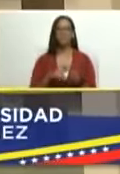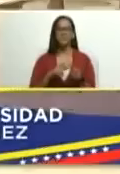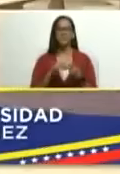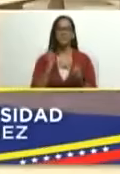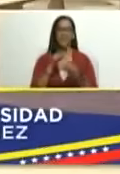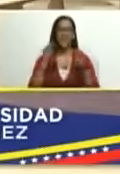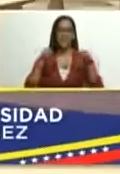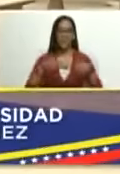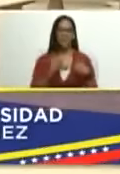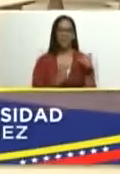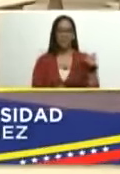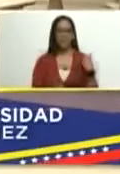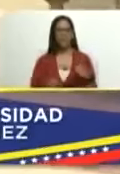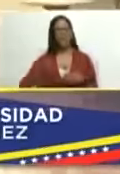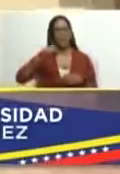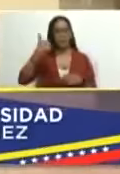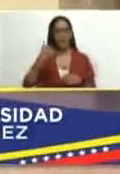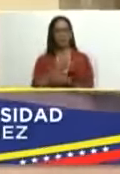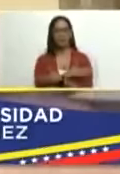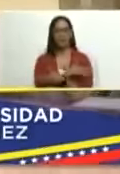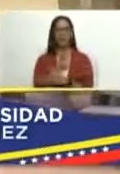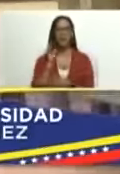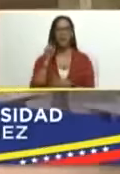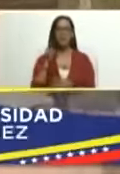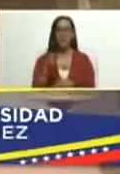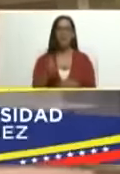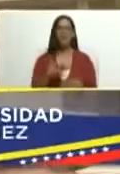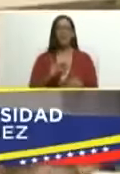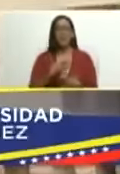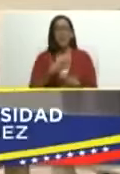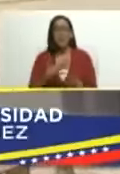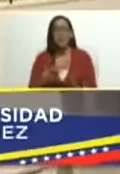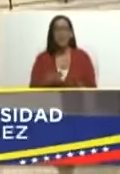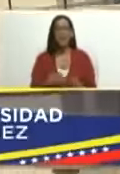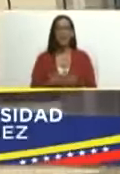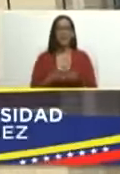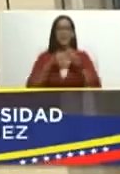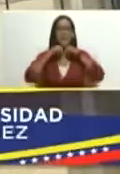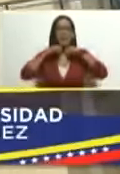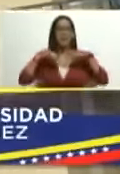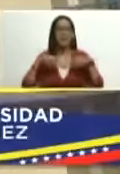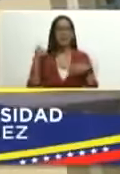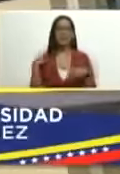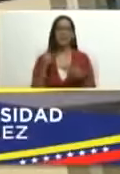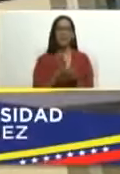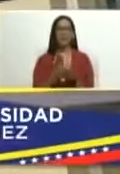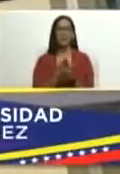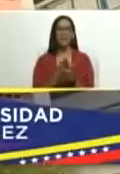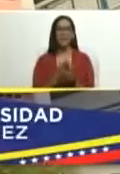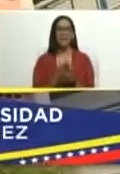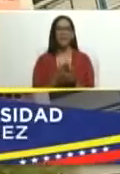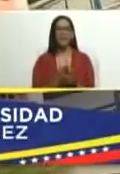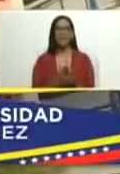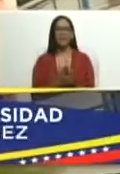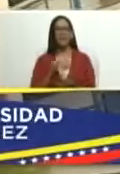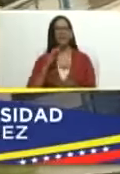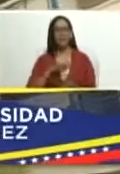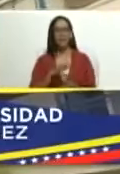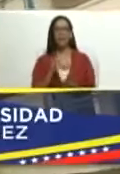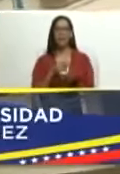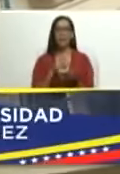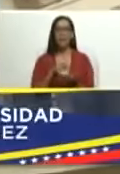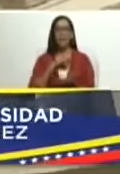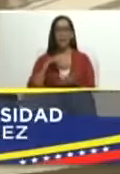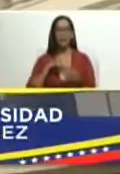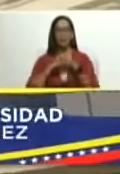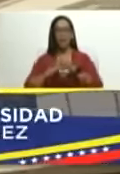aquí, presidente, el mayor de los éxitos para usted. Deseamos la mayor de las bendiciones. Tenga siempre presente que está muy presente en